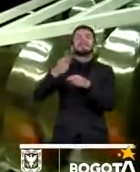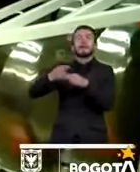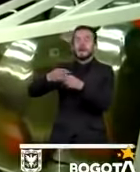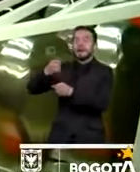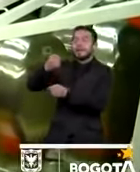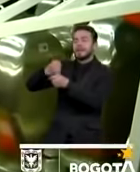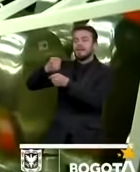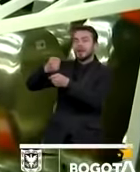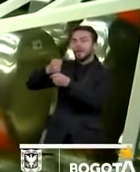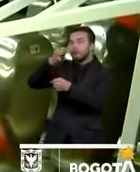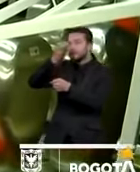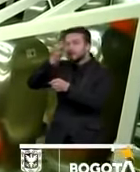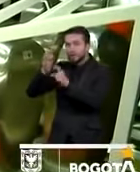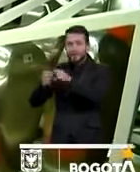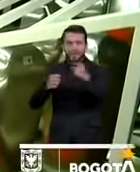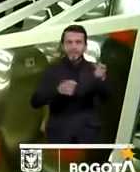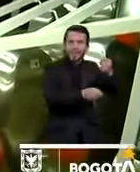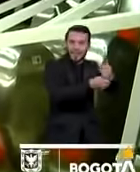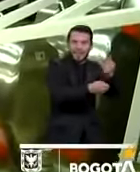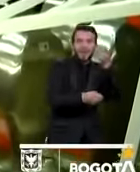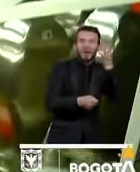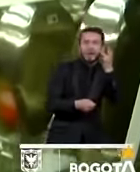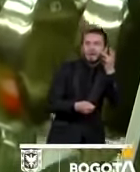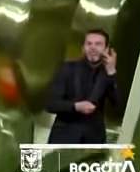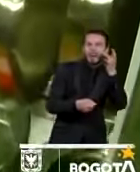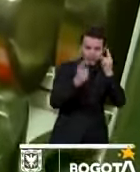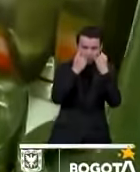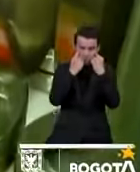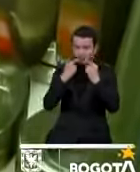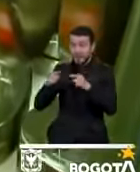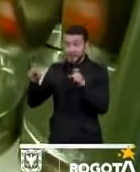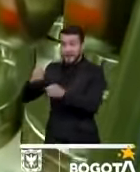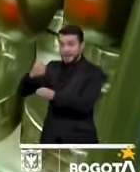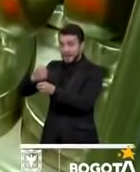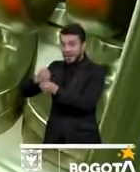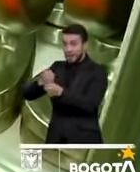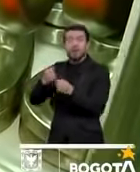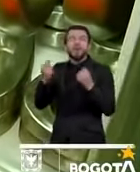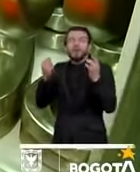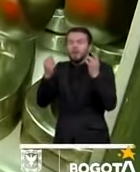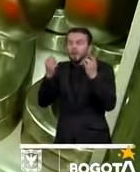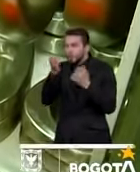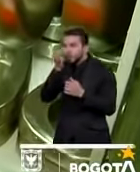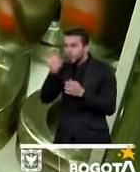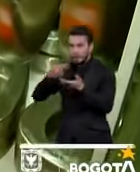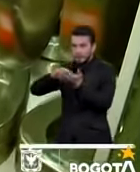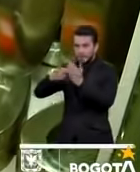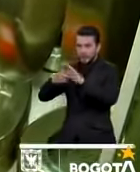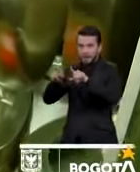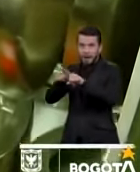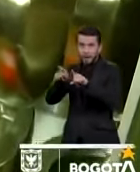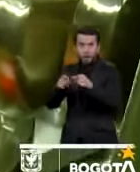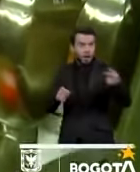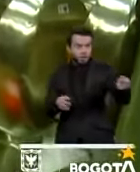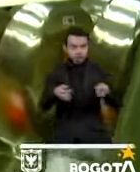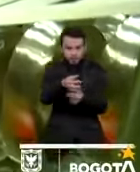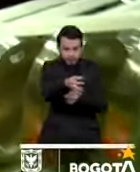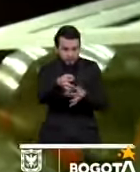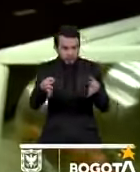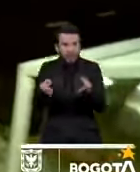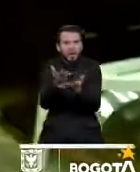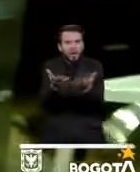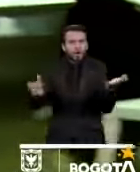hospitales. Trabajo limpio, trabajo sucio, aquí hacemos curaciones, a veces hacemos drenajes de abscesos, cosas por el estilo, que significan algún nivel de contaminación, entonces